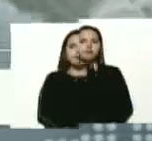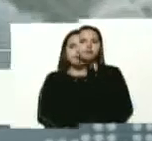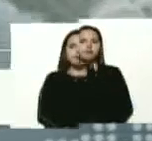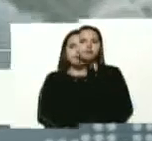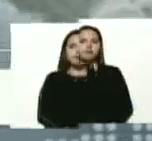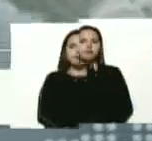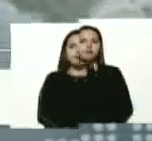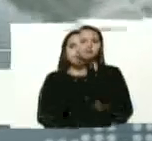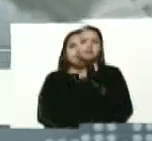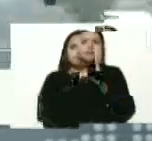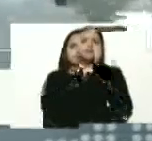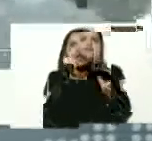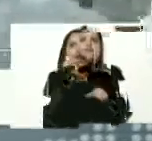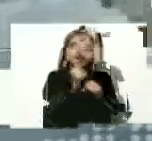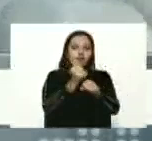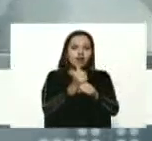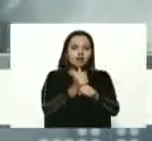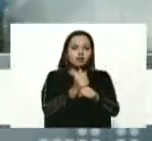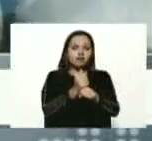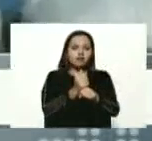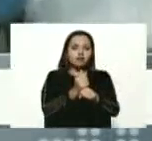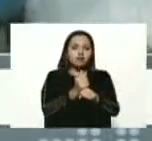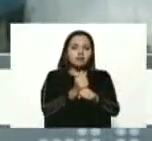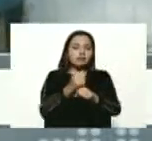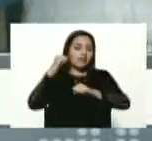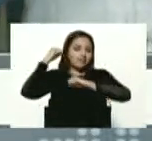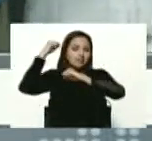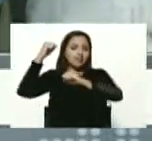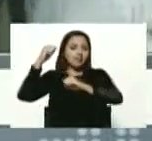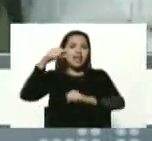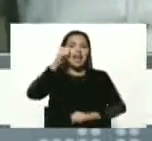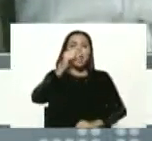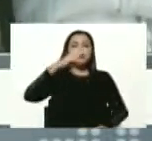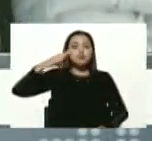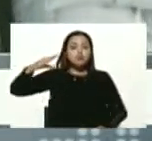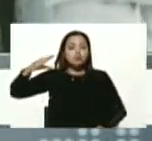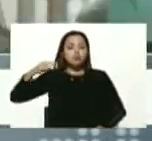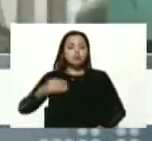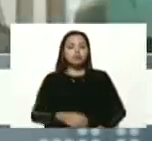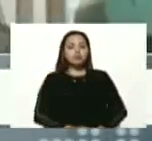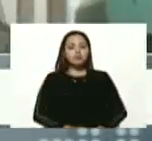Seguir. Vencer el arroz,